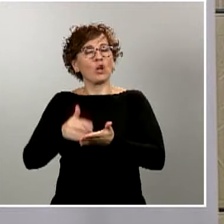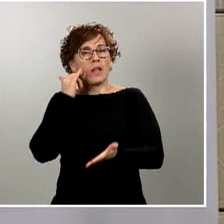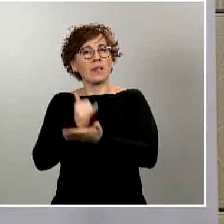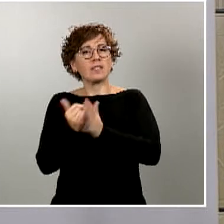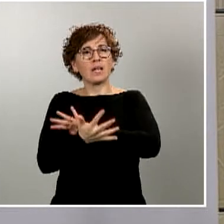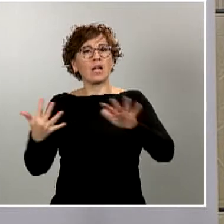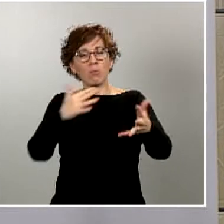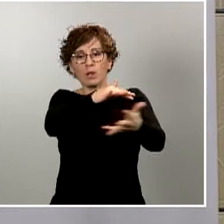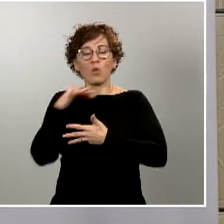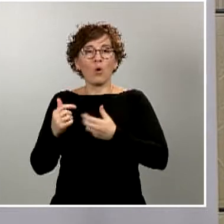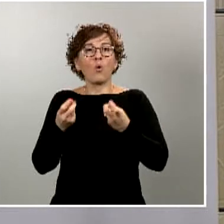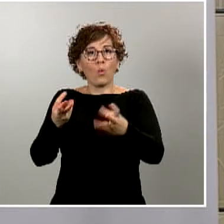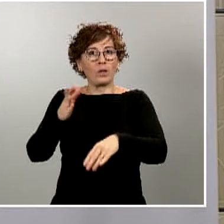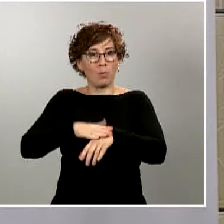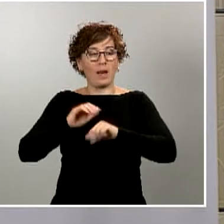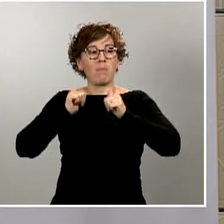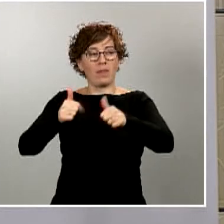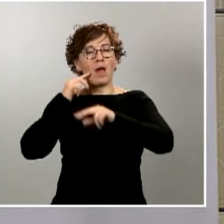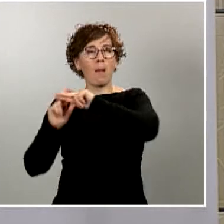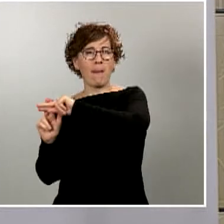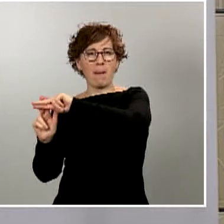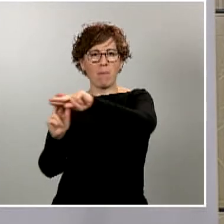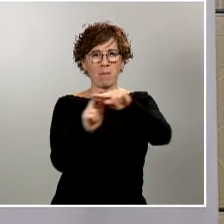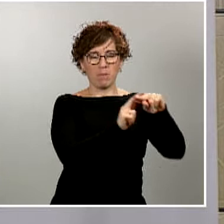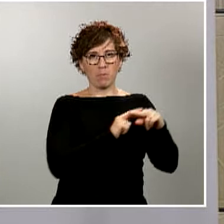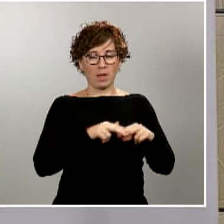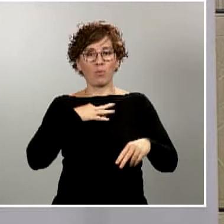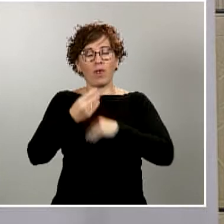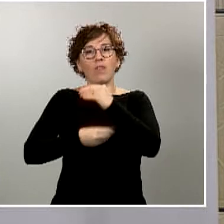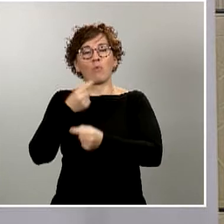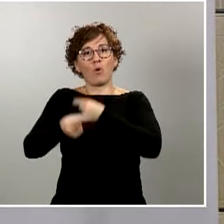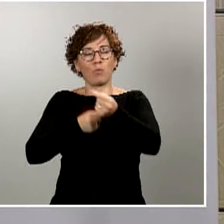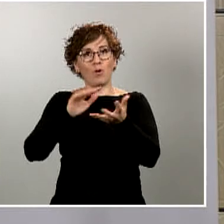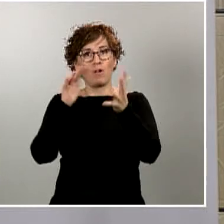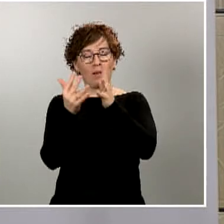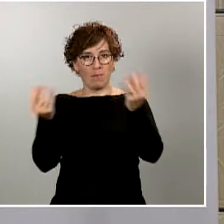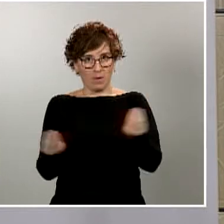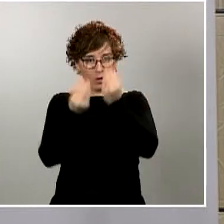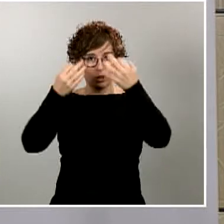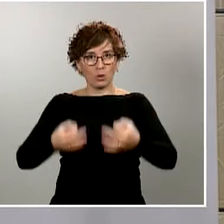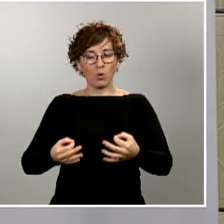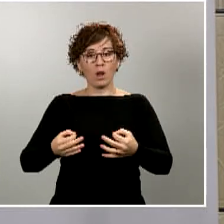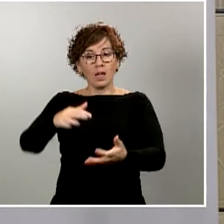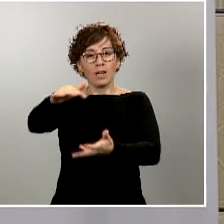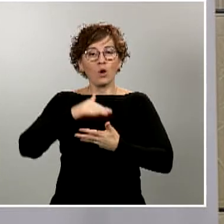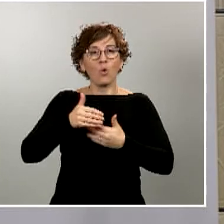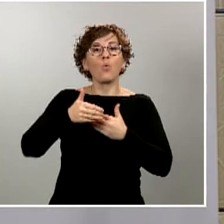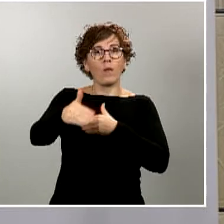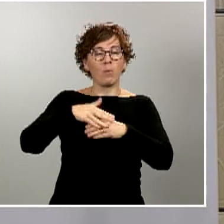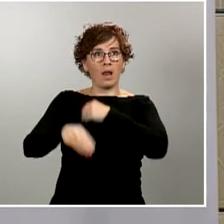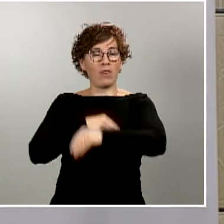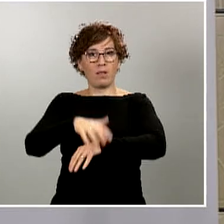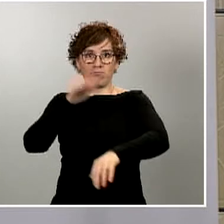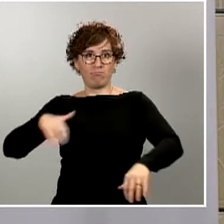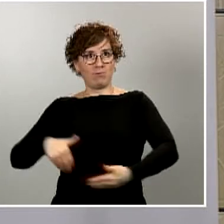hacer y comenzar la desescalada de manera segura? ¿Cuándo comenzarán a disponer de ellos para hacer un escaneado masivo? En la misma línea